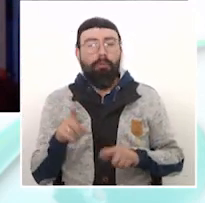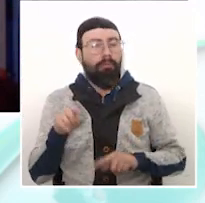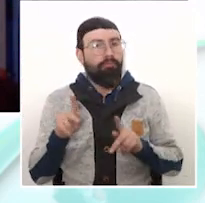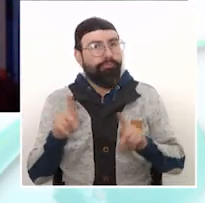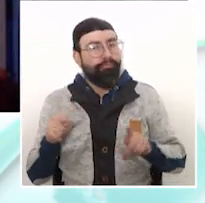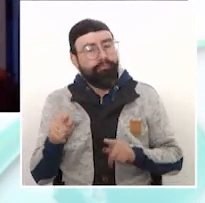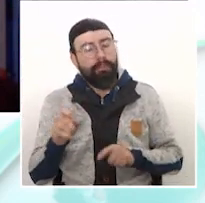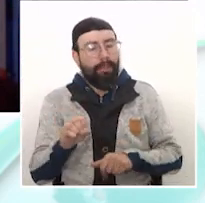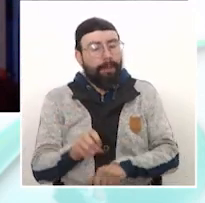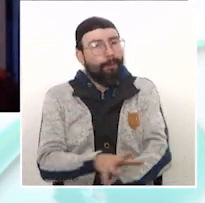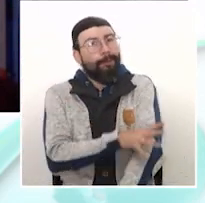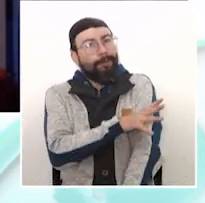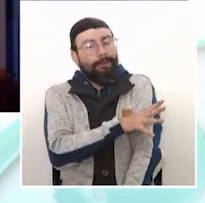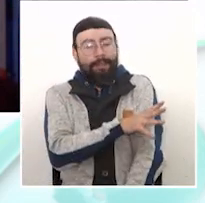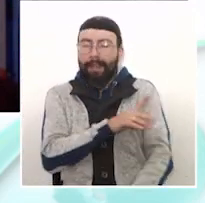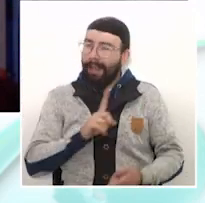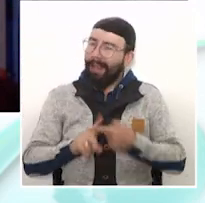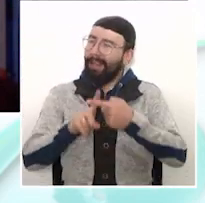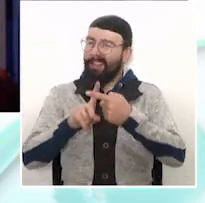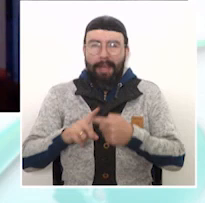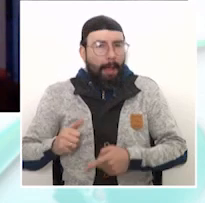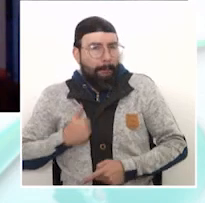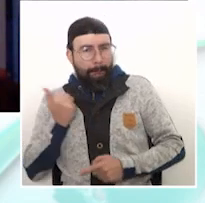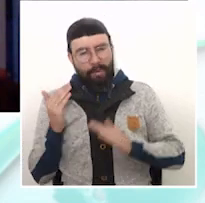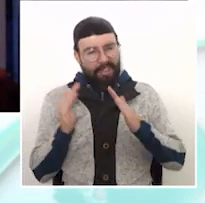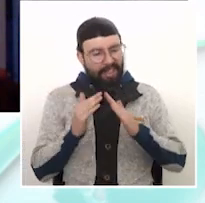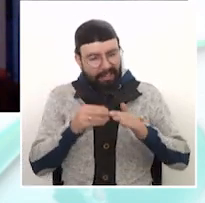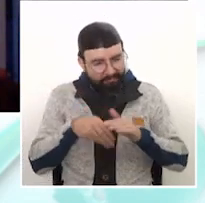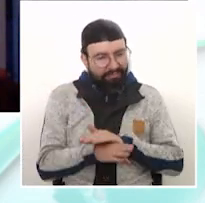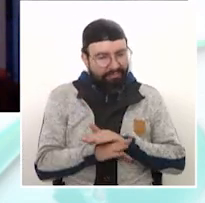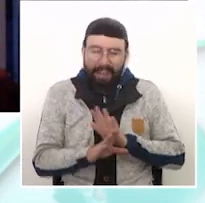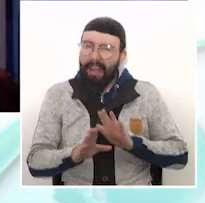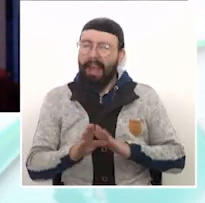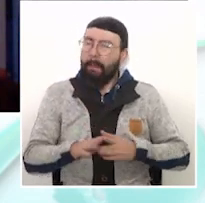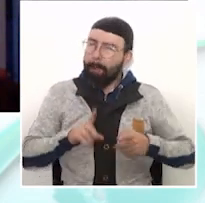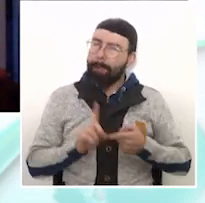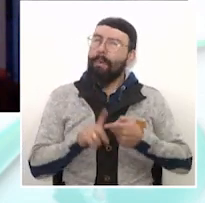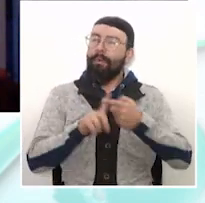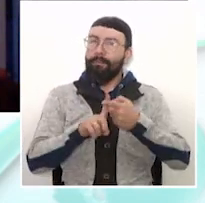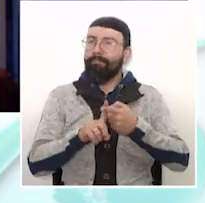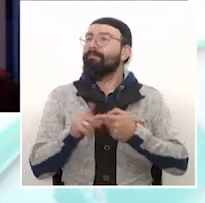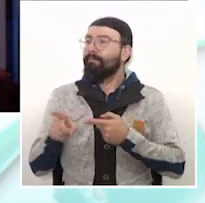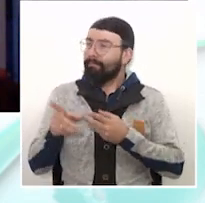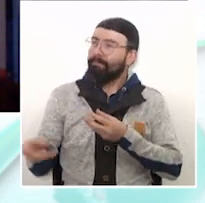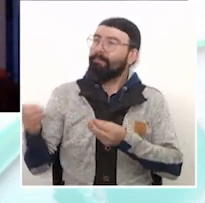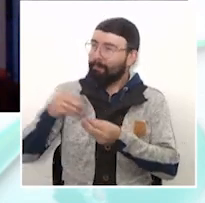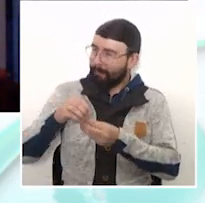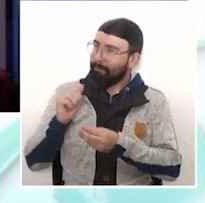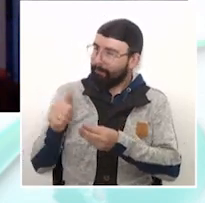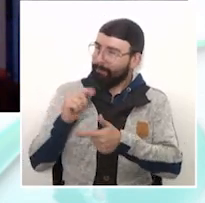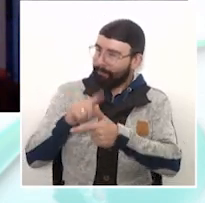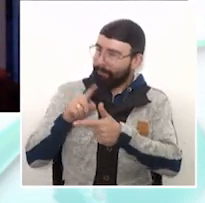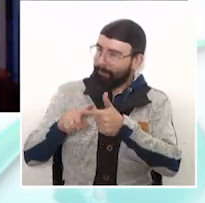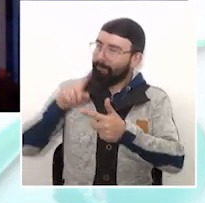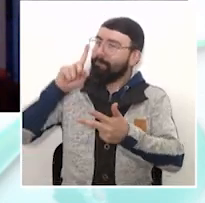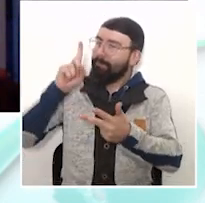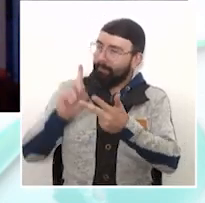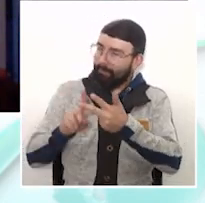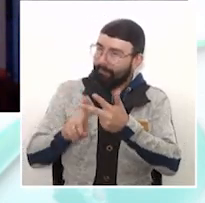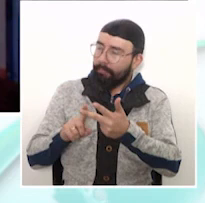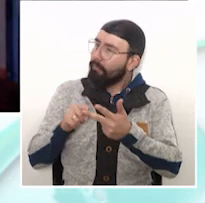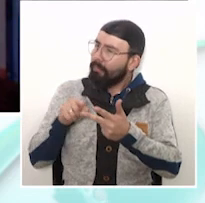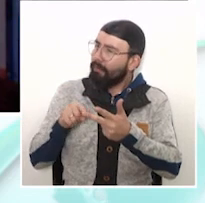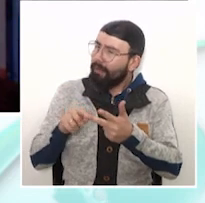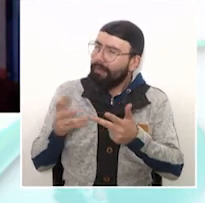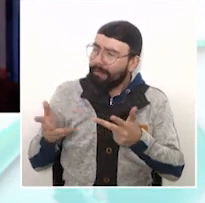emociones positivas aprovechando este tiempo, y entra aquí otro de esos pilares que nos has enseñado, que qué importante